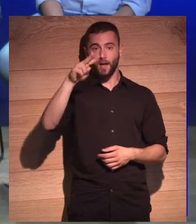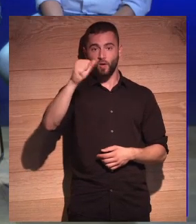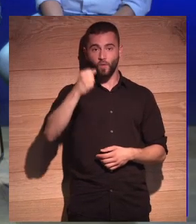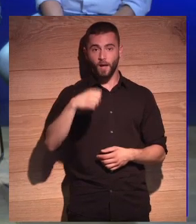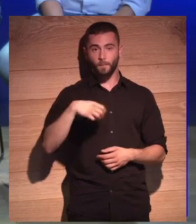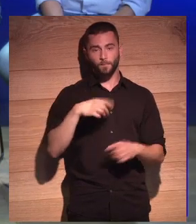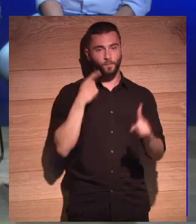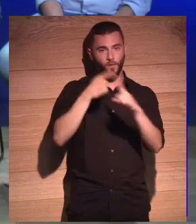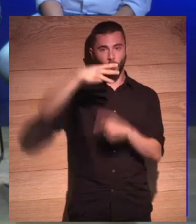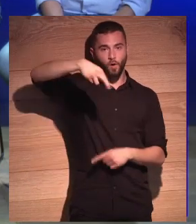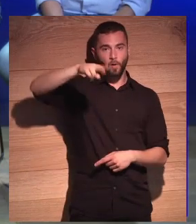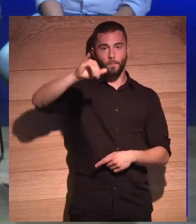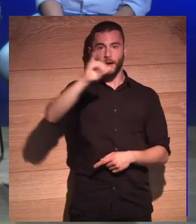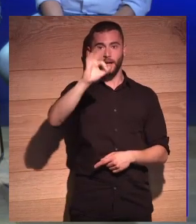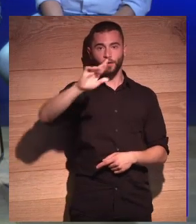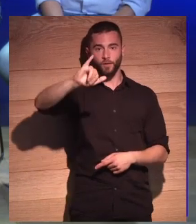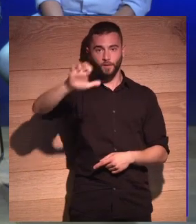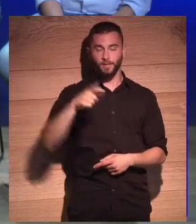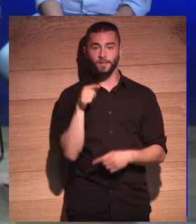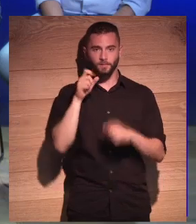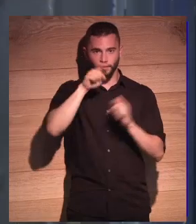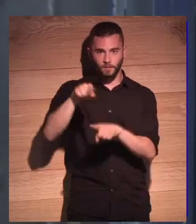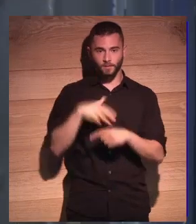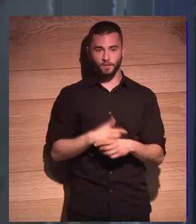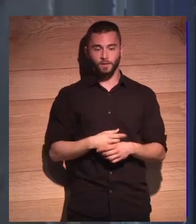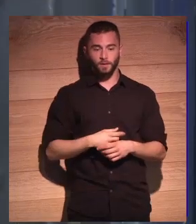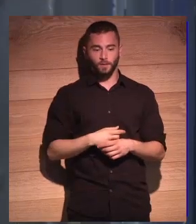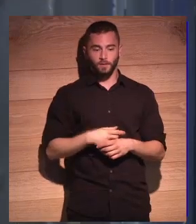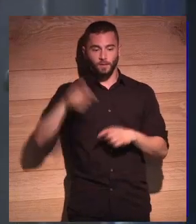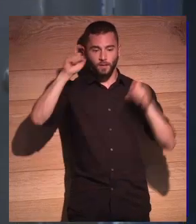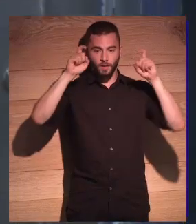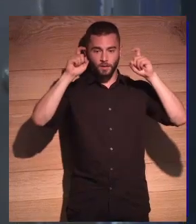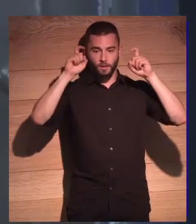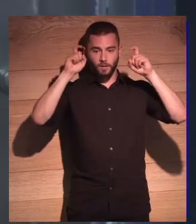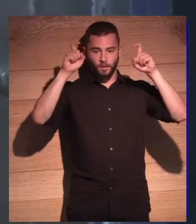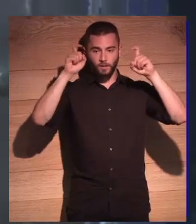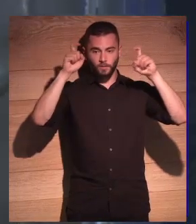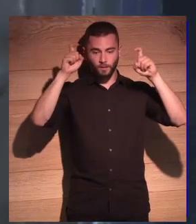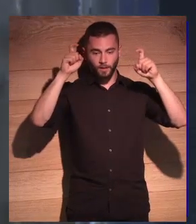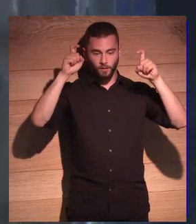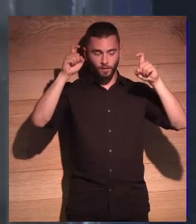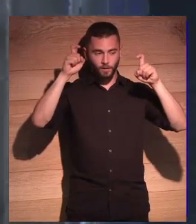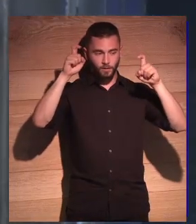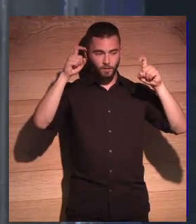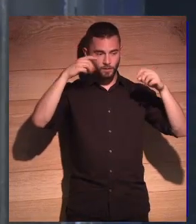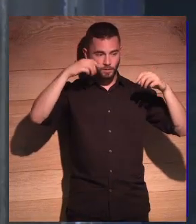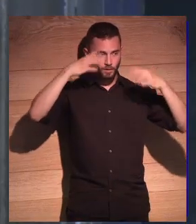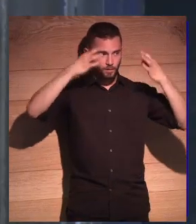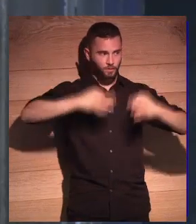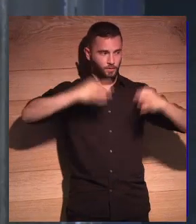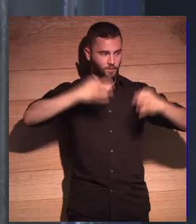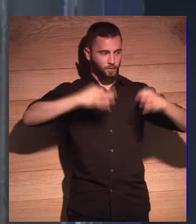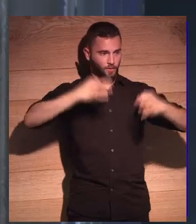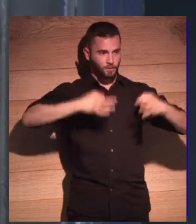Marjorie, ¿serían las tecnologías inmersivas la solución para la enseñanza de la inteligencia emocional? más allá